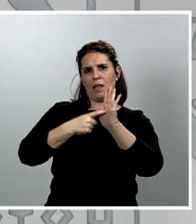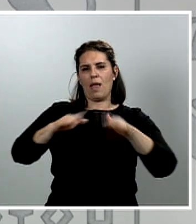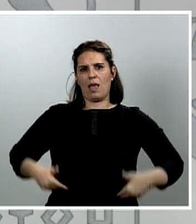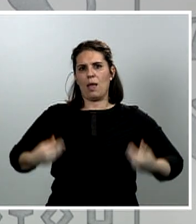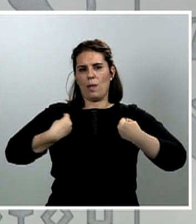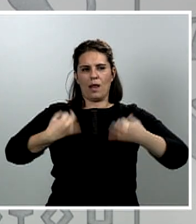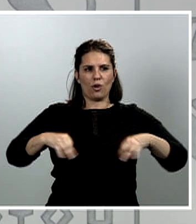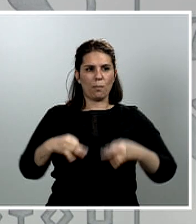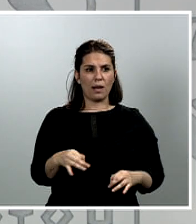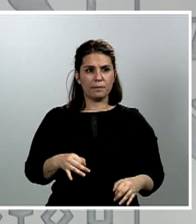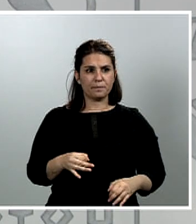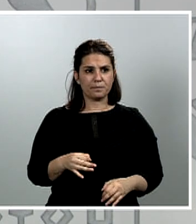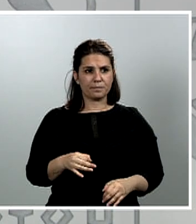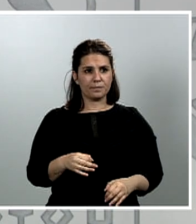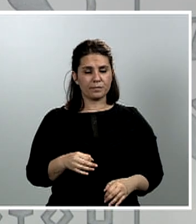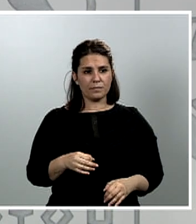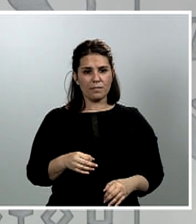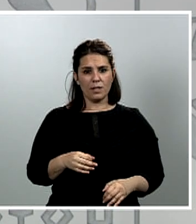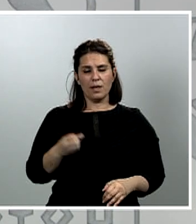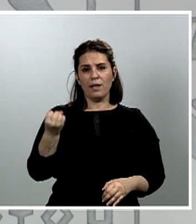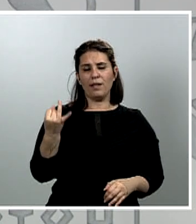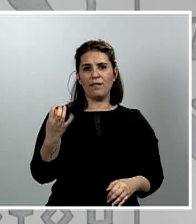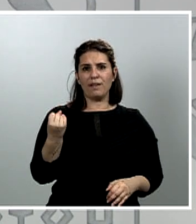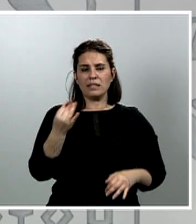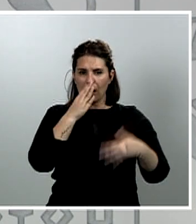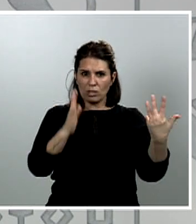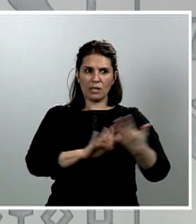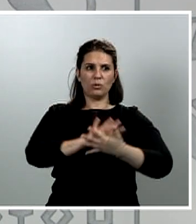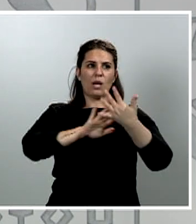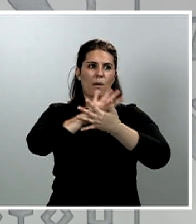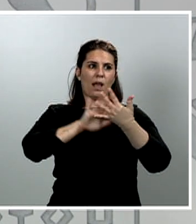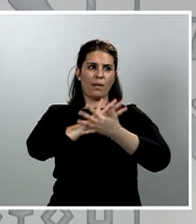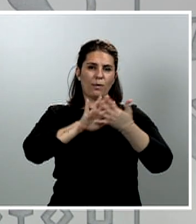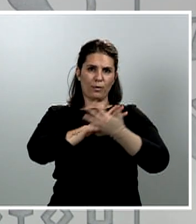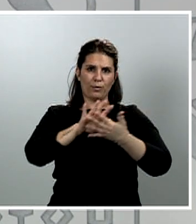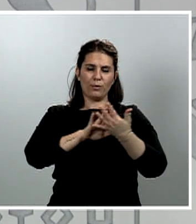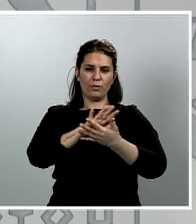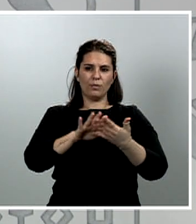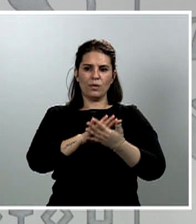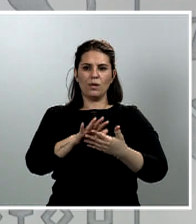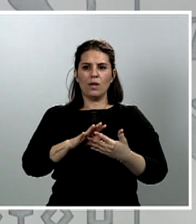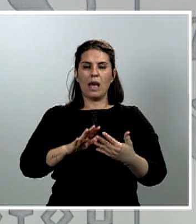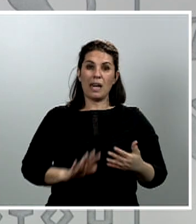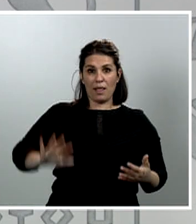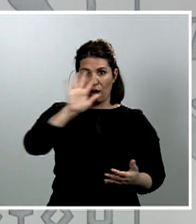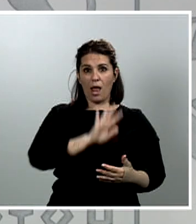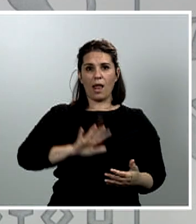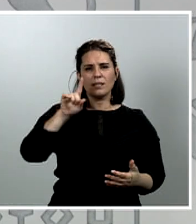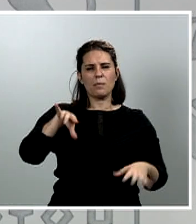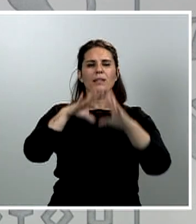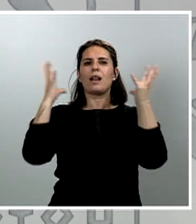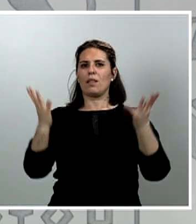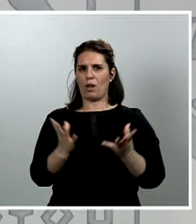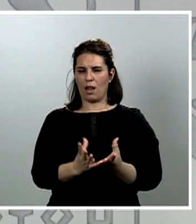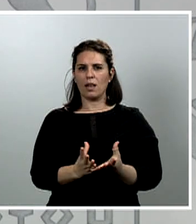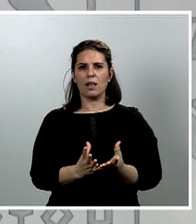cifras estamos discutiéndolos, estamos valorándolos, se están discutiendo no solo a nivel nacional, sino también a nivel internacional, y yo